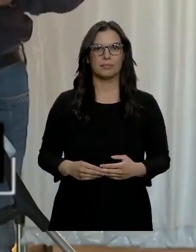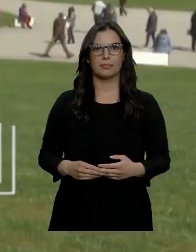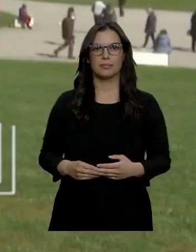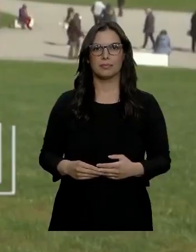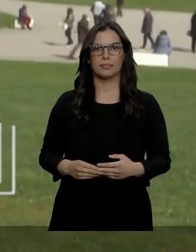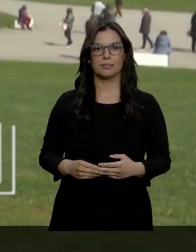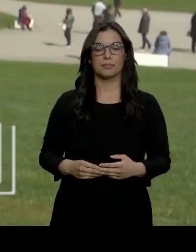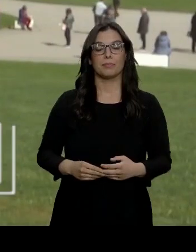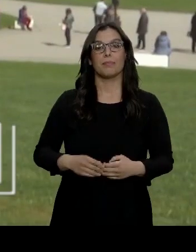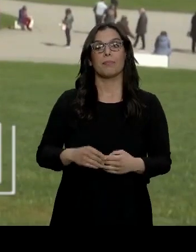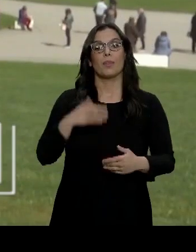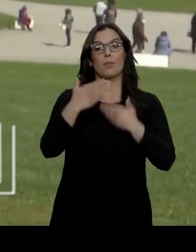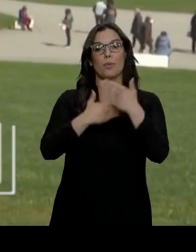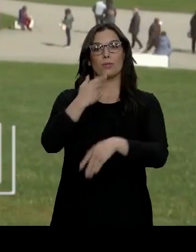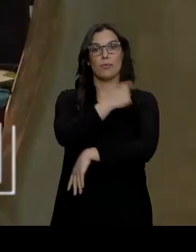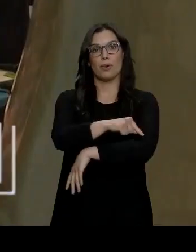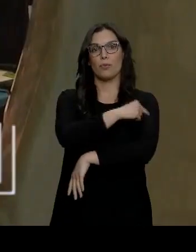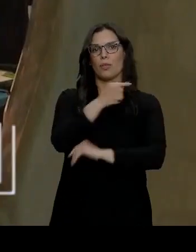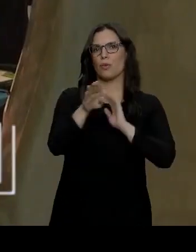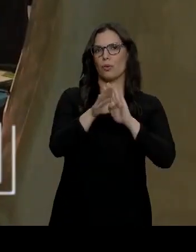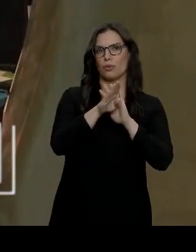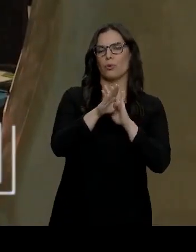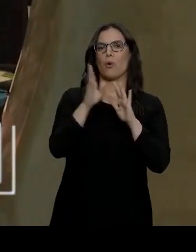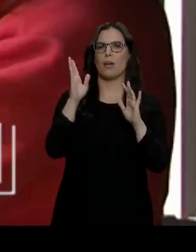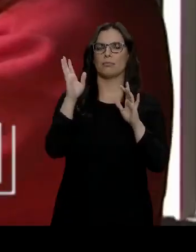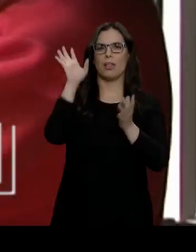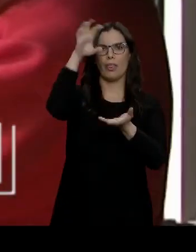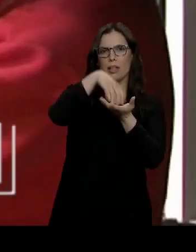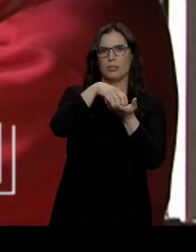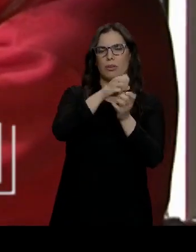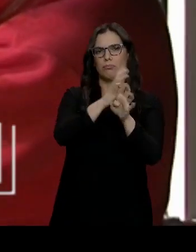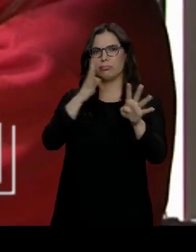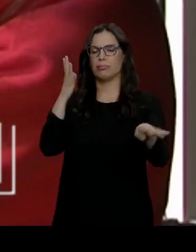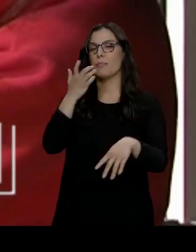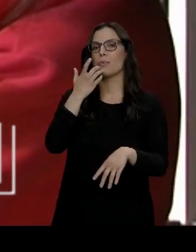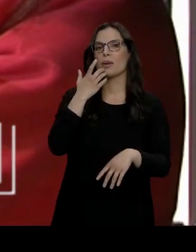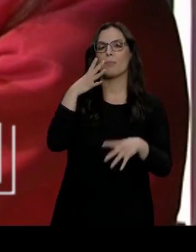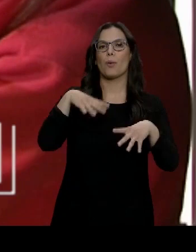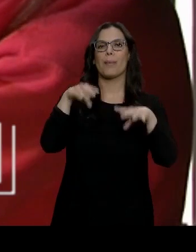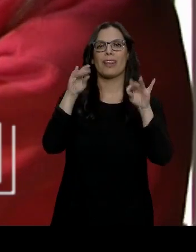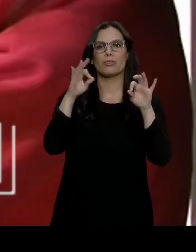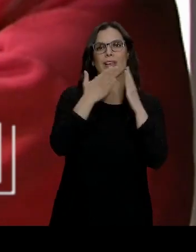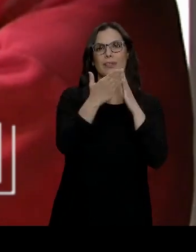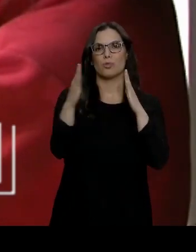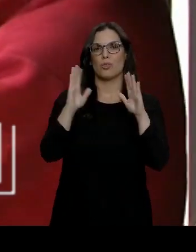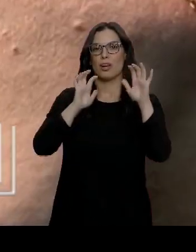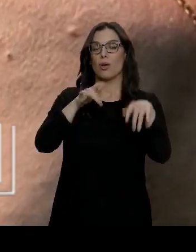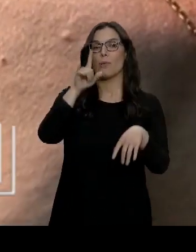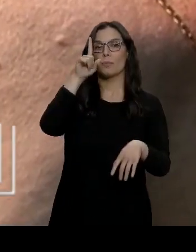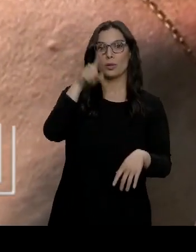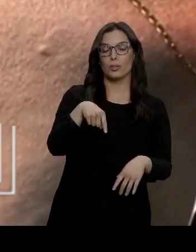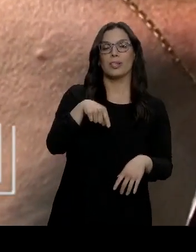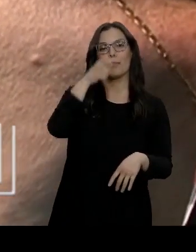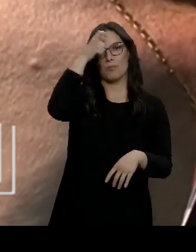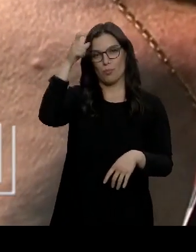La vacunación continúa en la comunidad, en grandes centros como el Palacio de Exposiciones de León. Pero las dosis viajan también